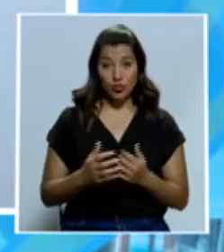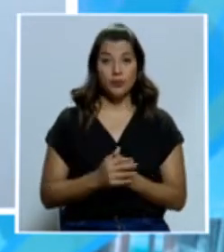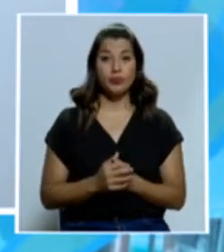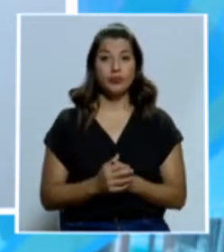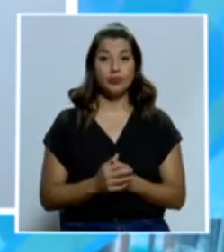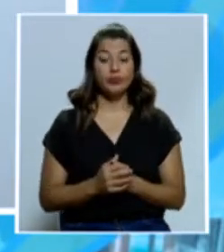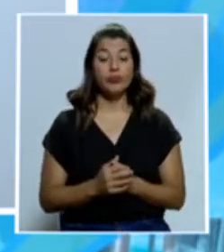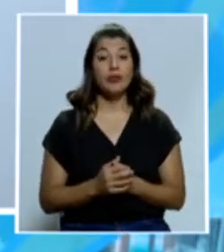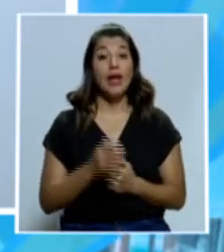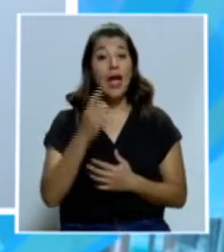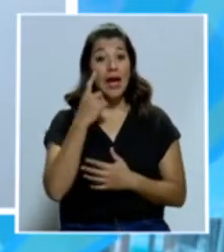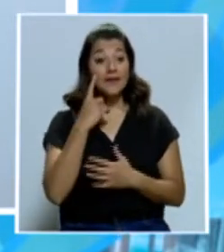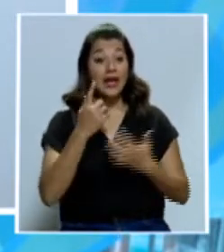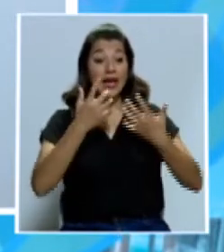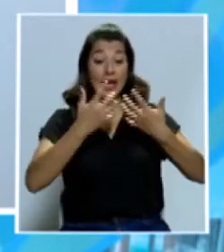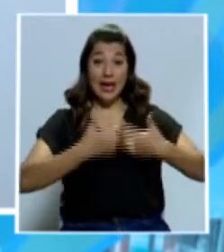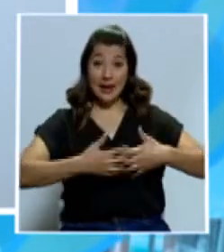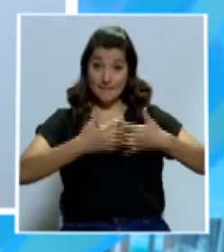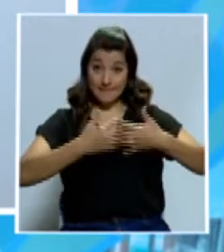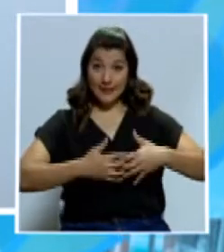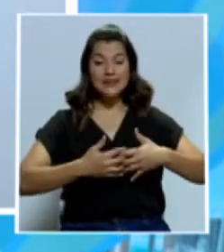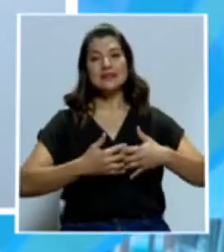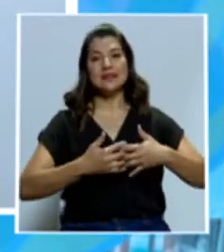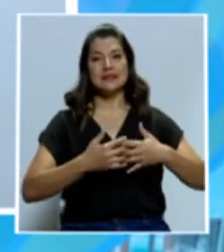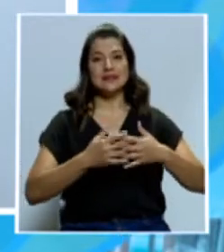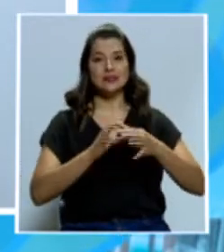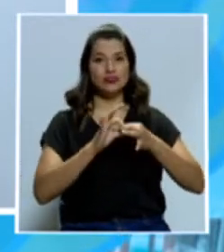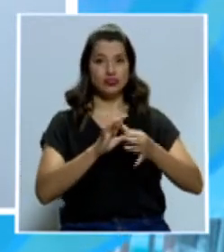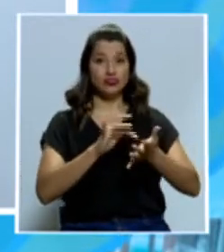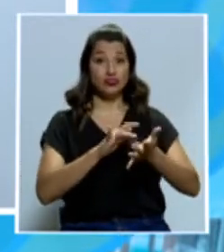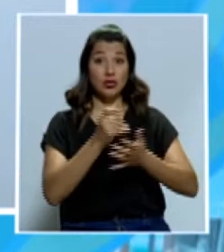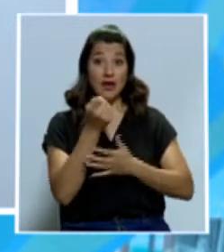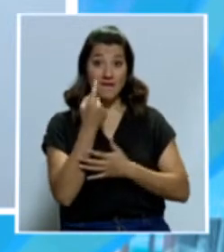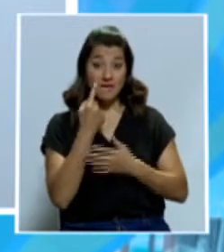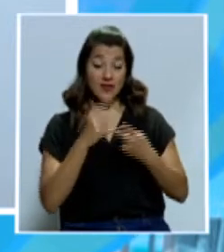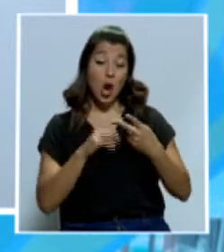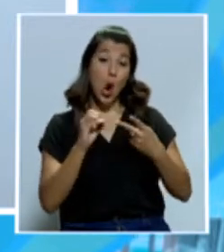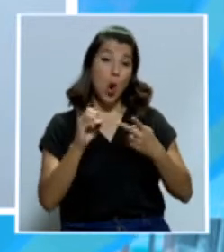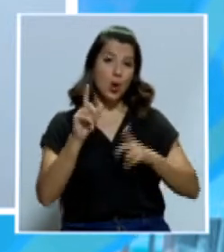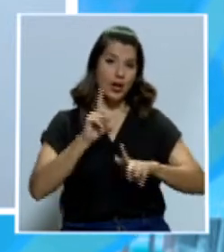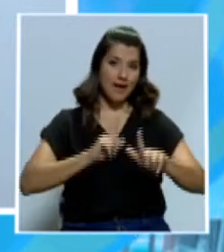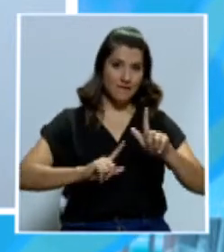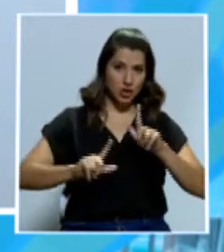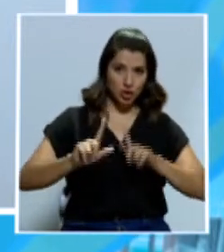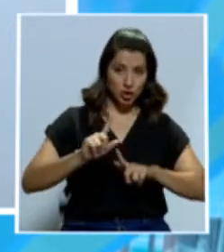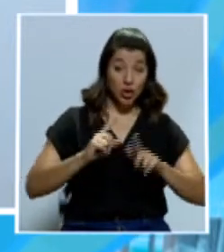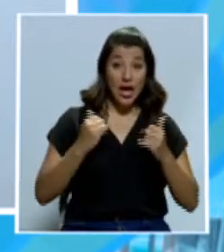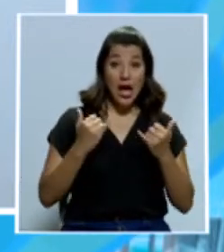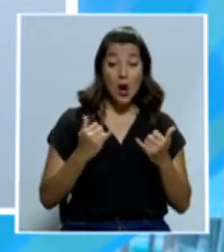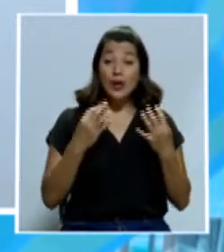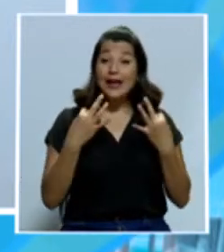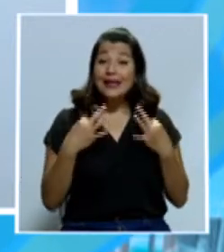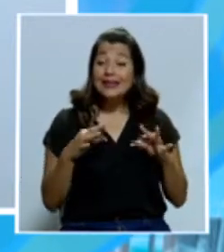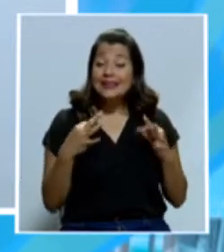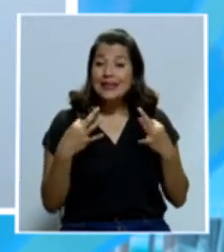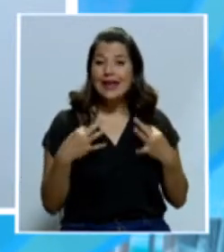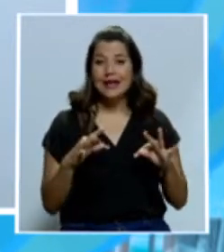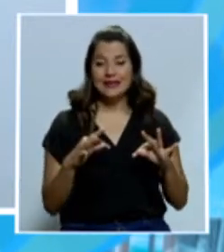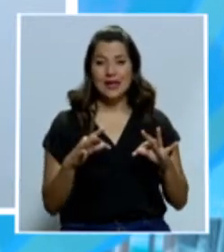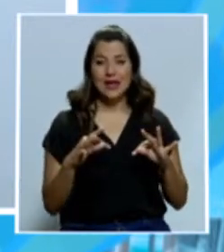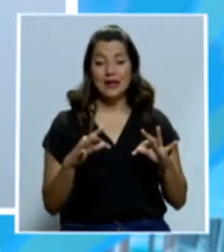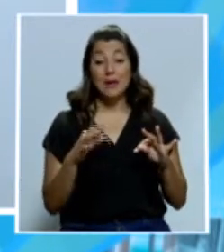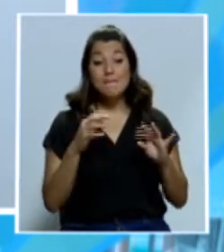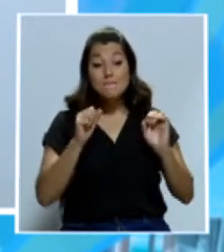Vamos a ver, las empresas farmacéuticas o los laboratorios están intentando